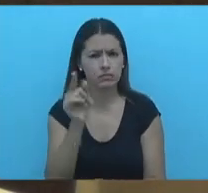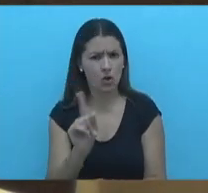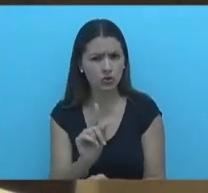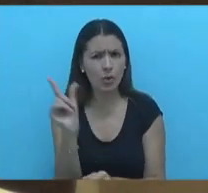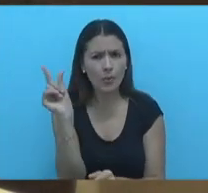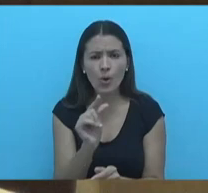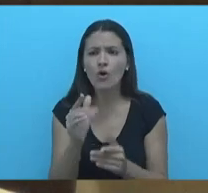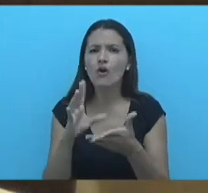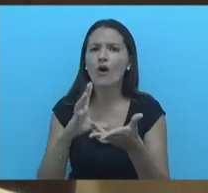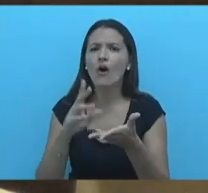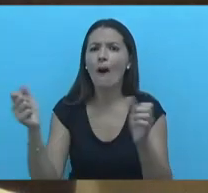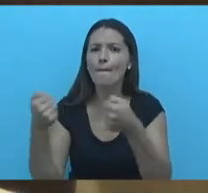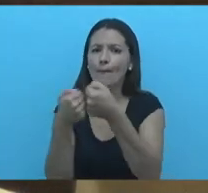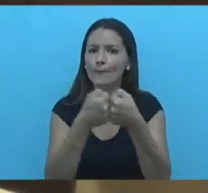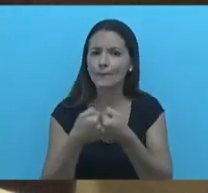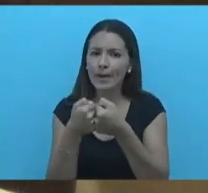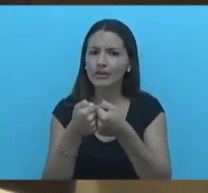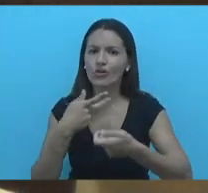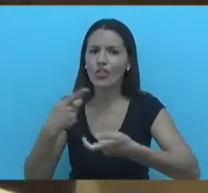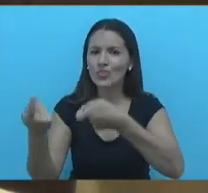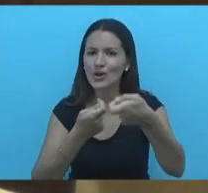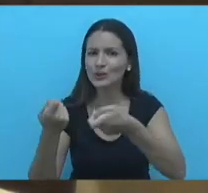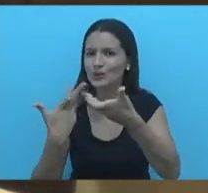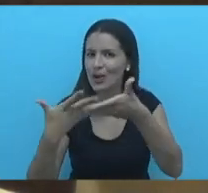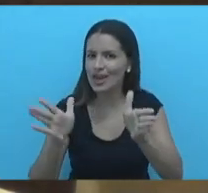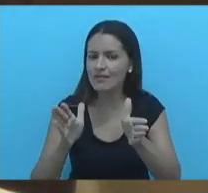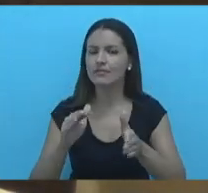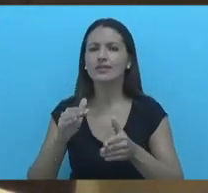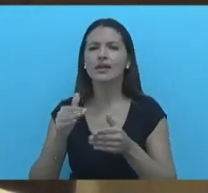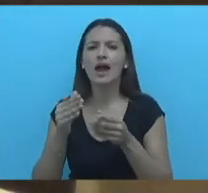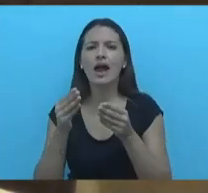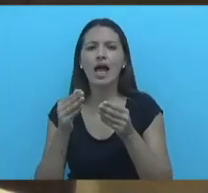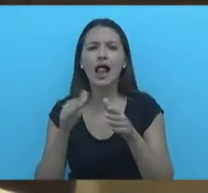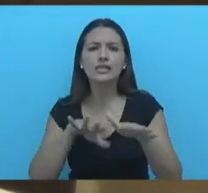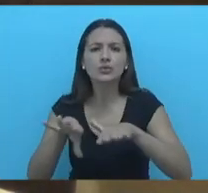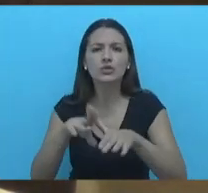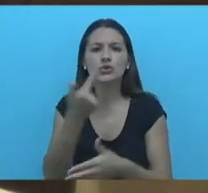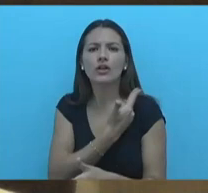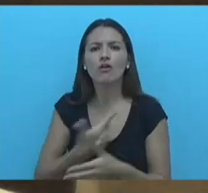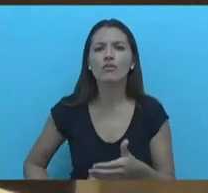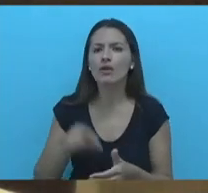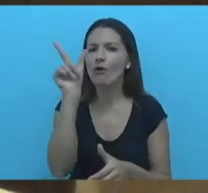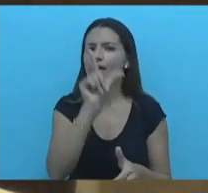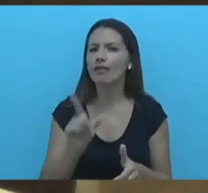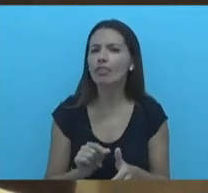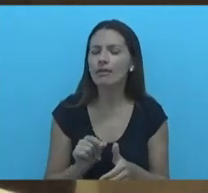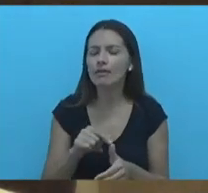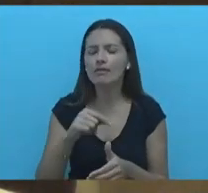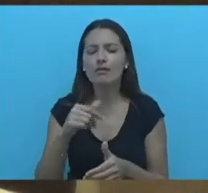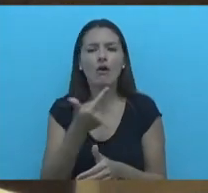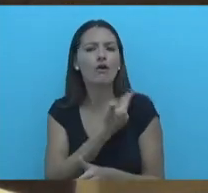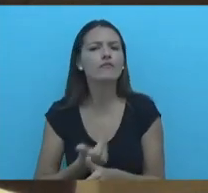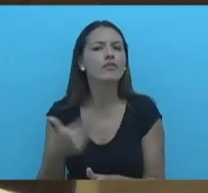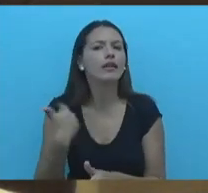tratado, no tenemos cabal información sobre cuál es la posición del gobierno argentino en materia de este tratado de